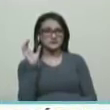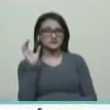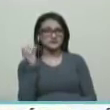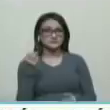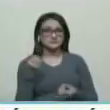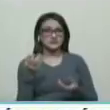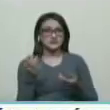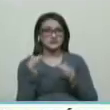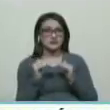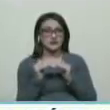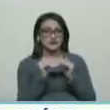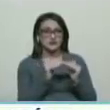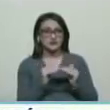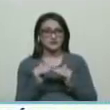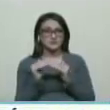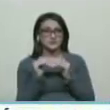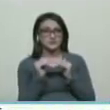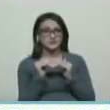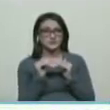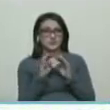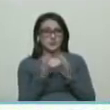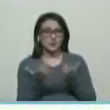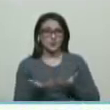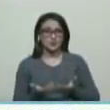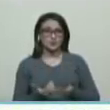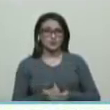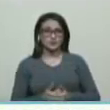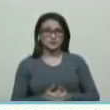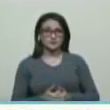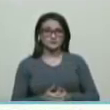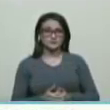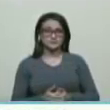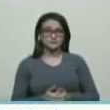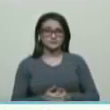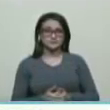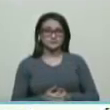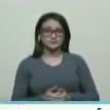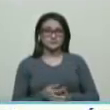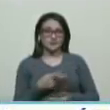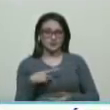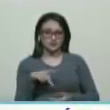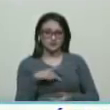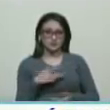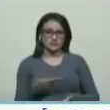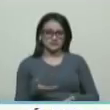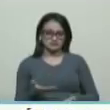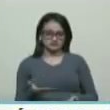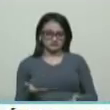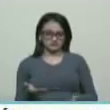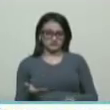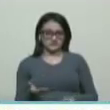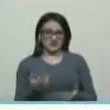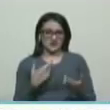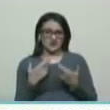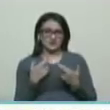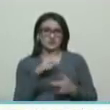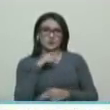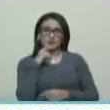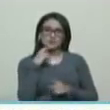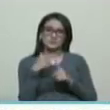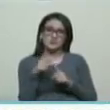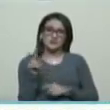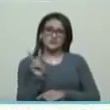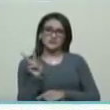garante del equilibrio en el mundo y nosotros consideramos que la relación